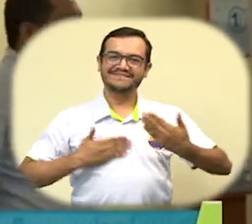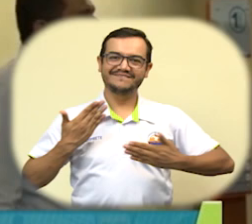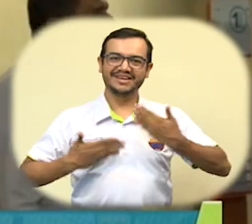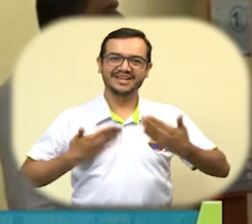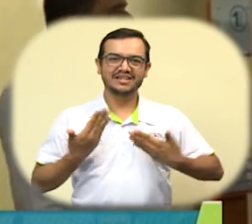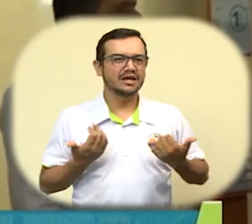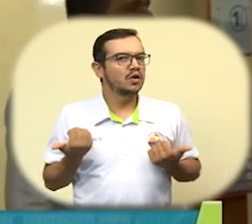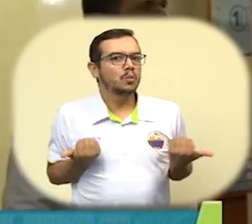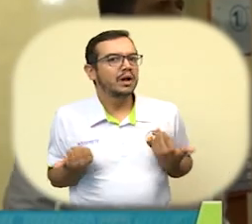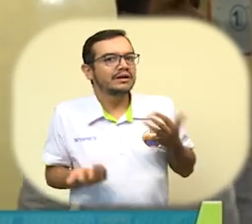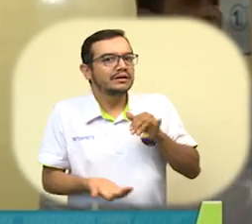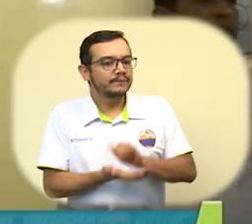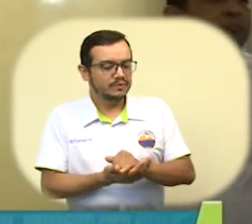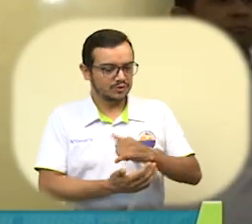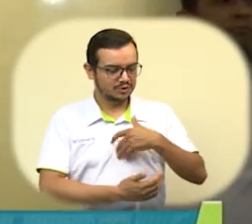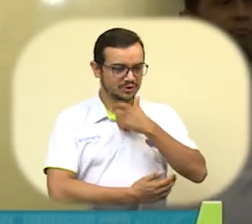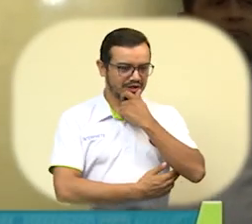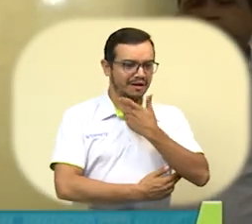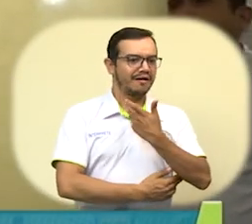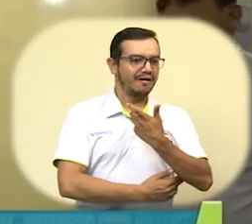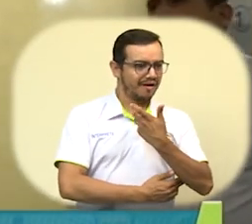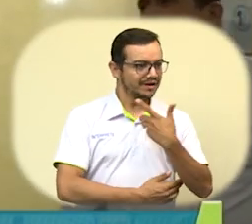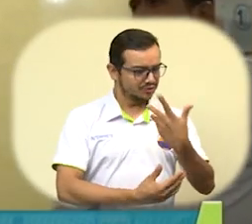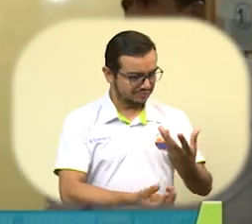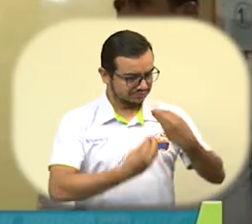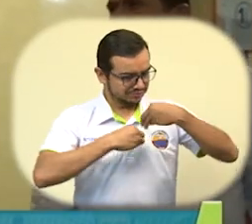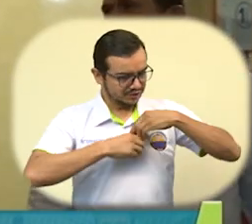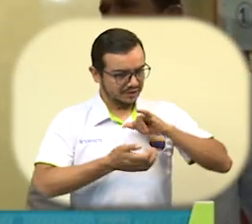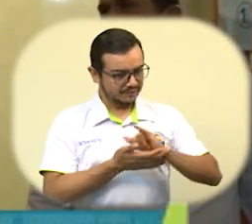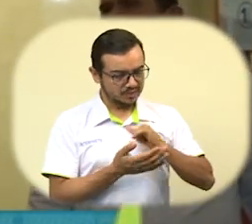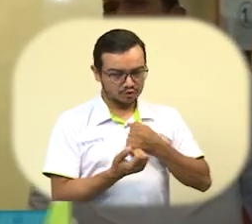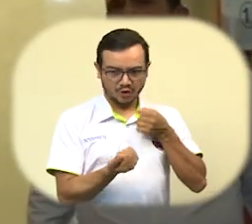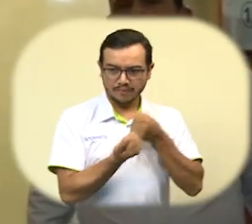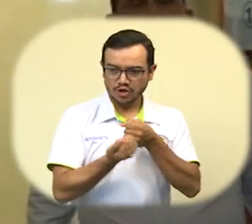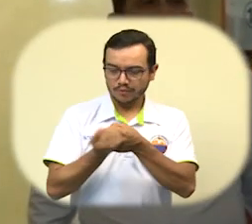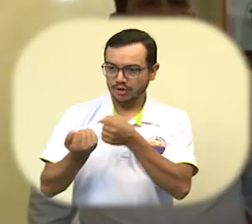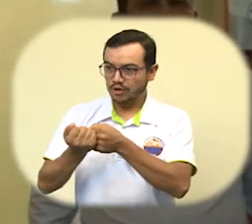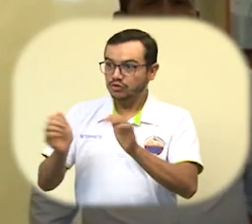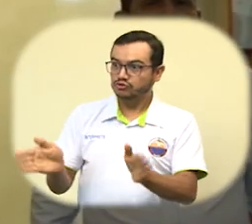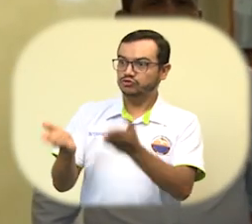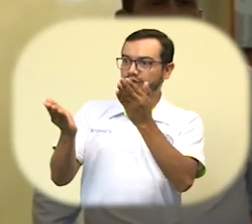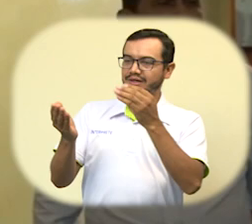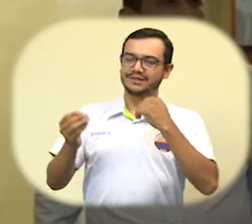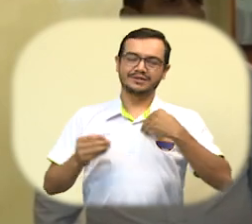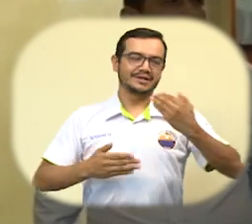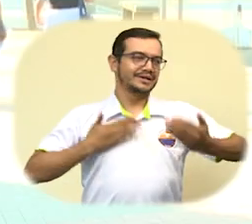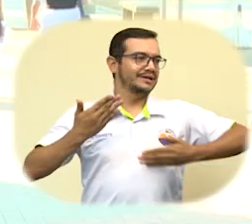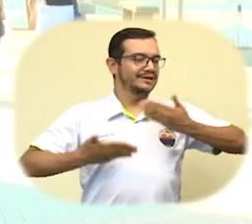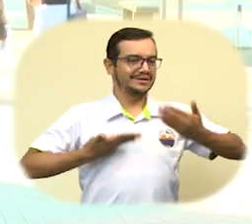de hacer feliz a la gente que tener la satisfacción de haber servido para que otros crezcan.